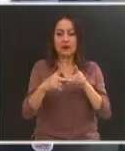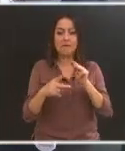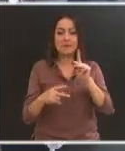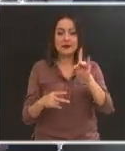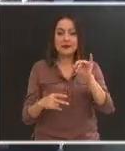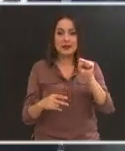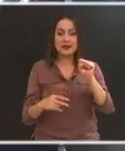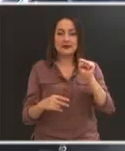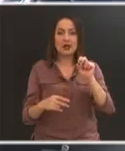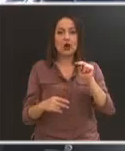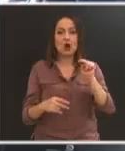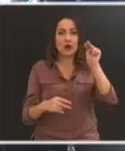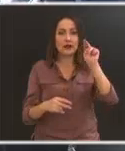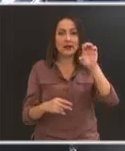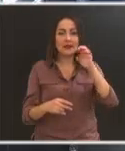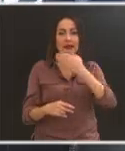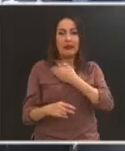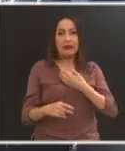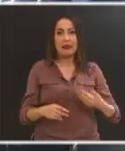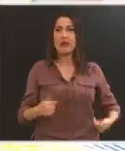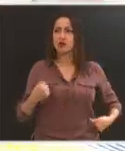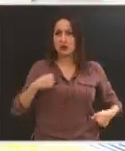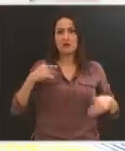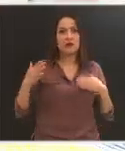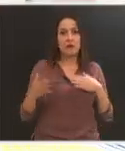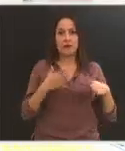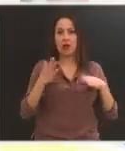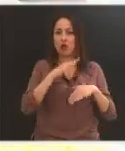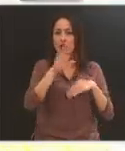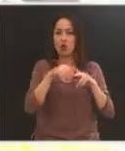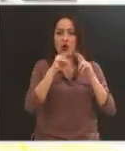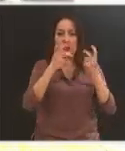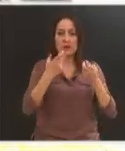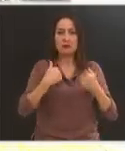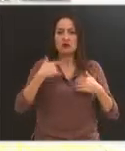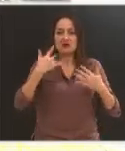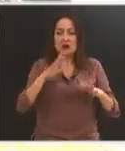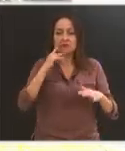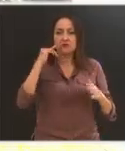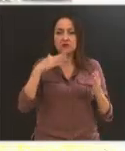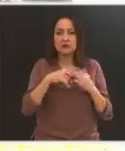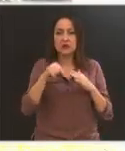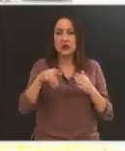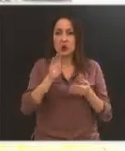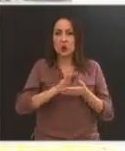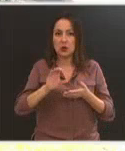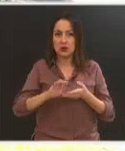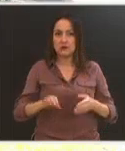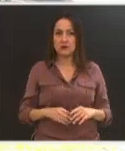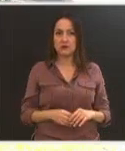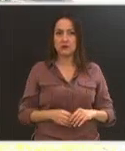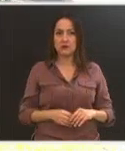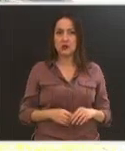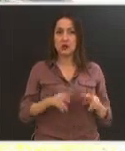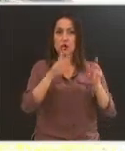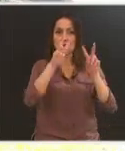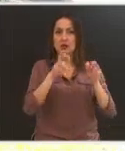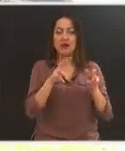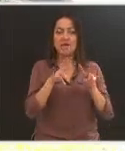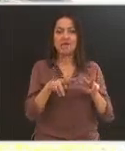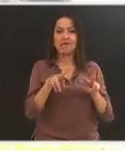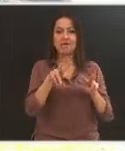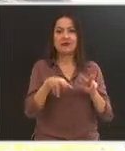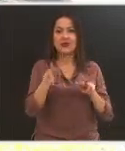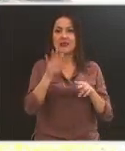Norte de Heredia. Me sentía preparado, gracias a Dios todos los temas que entraron ya los habíamos visto aquí en el cole. Y los exámenes, la ventaja de que